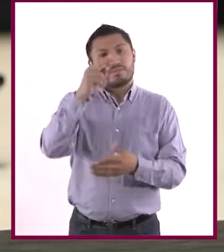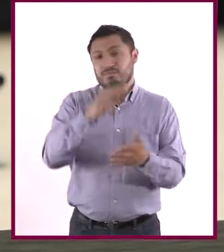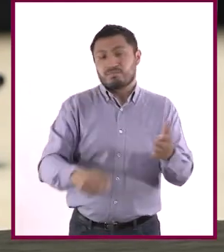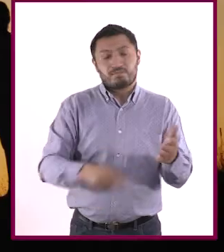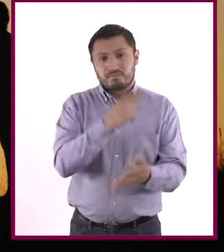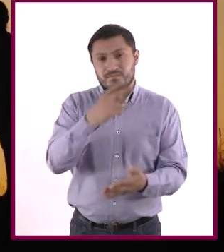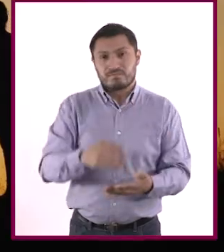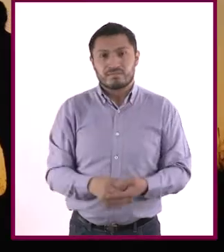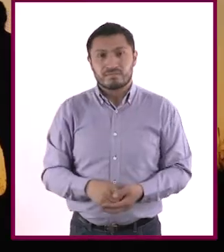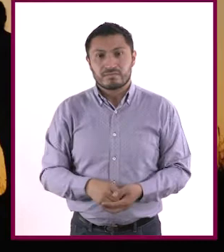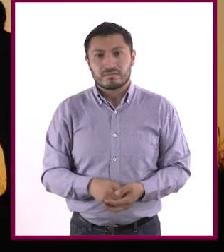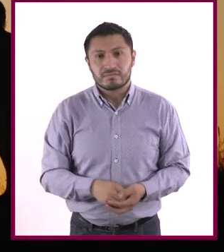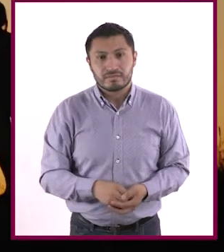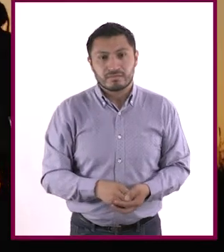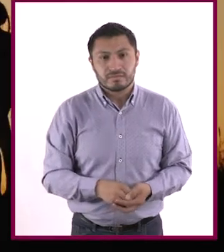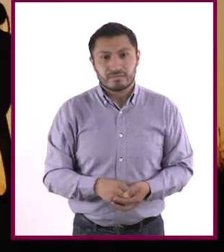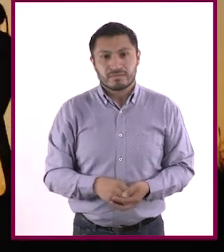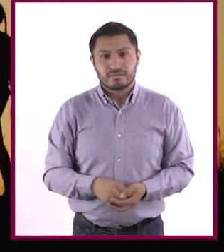ratificado.